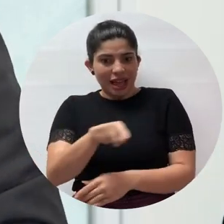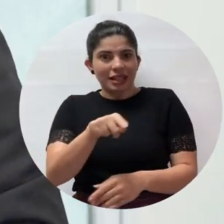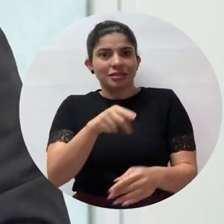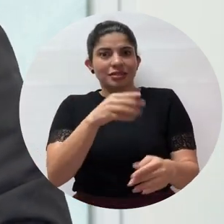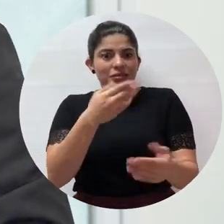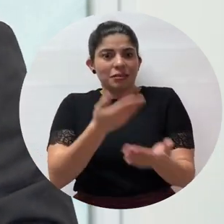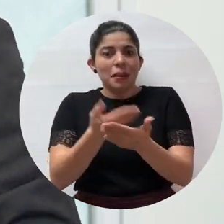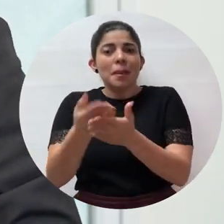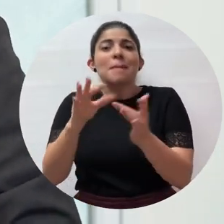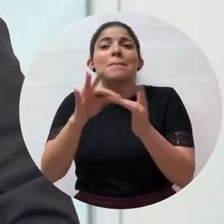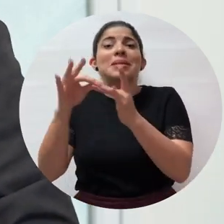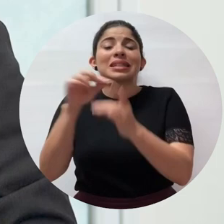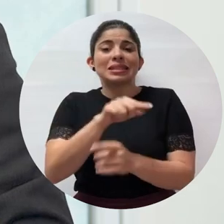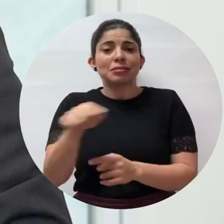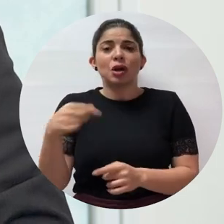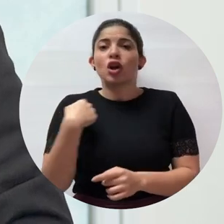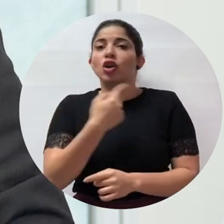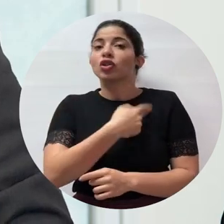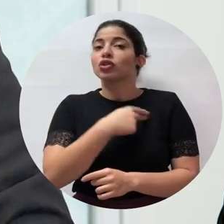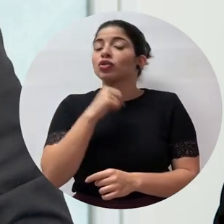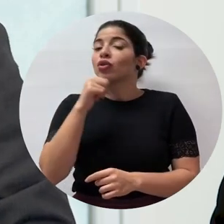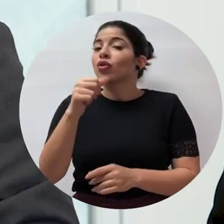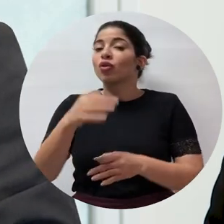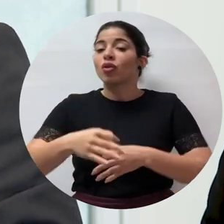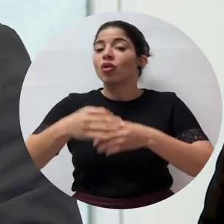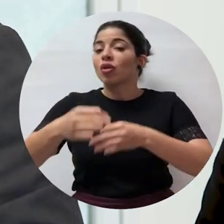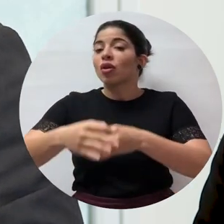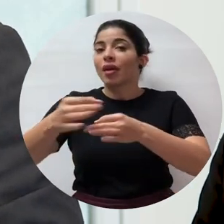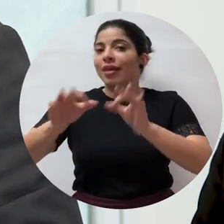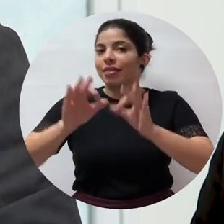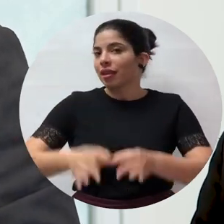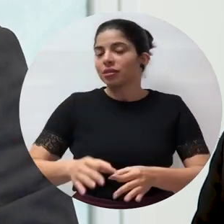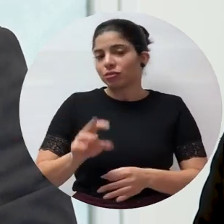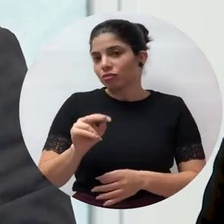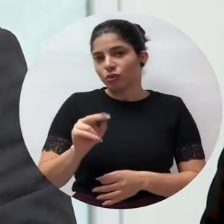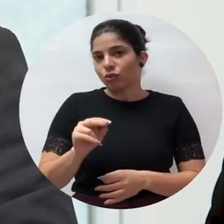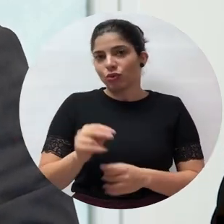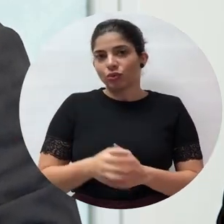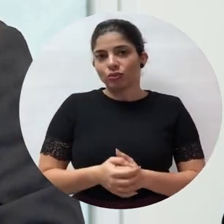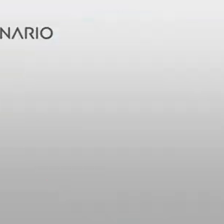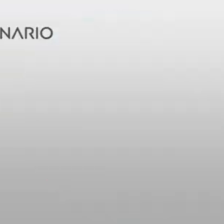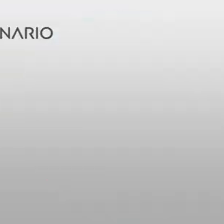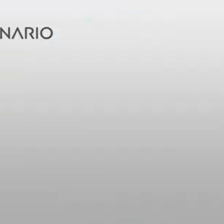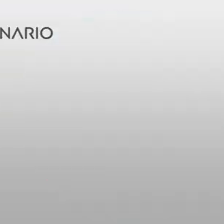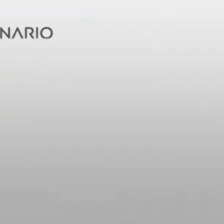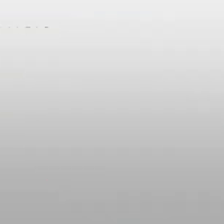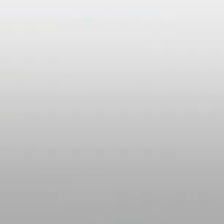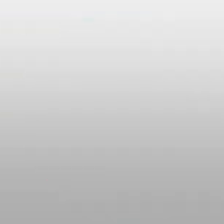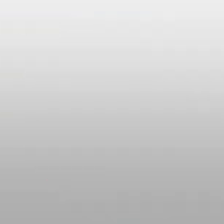nudos. Y ahí están puestos los principales y no estamos prorrogando esas decisiones.